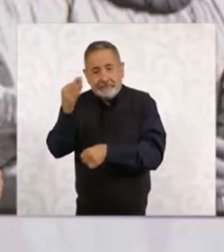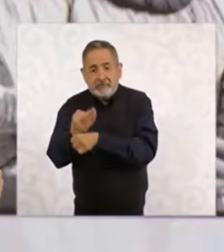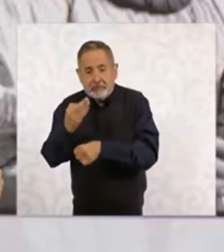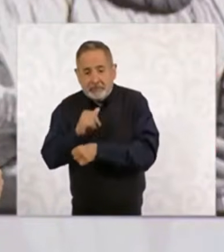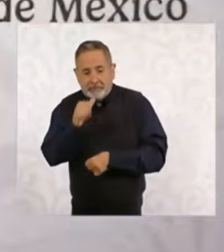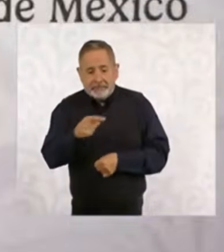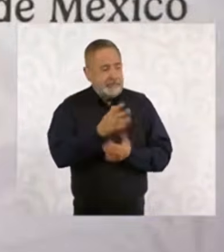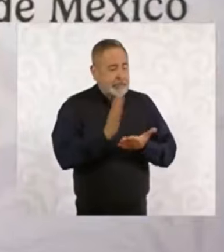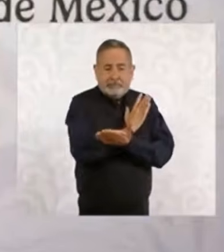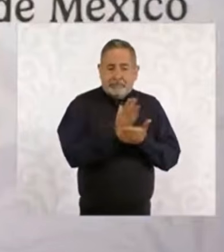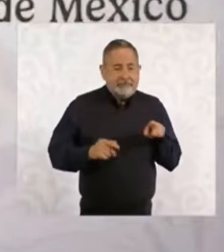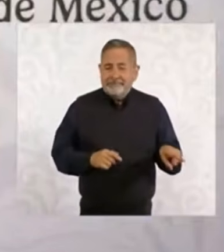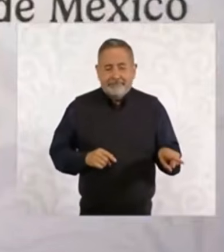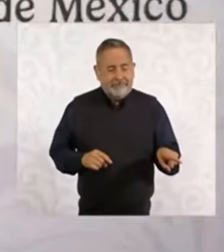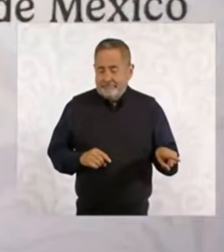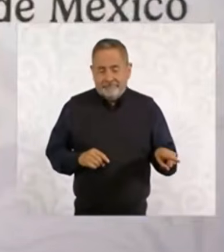propia Comisión.